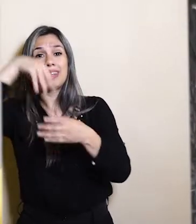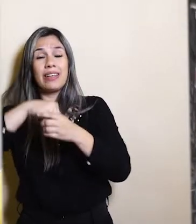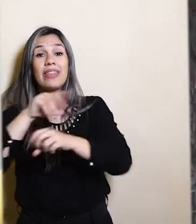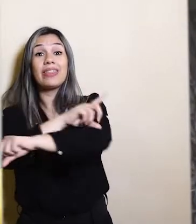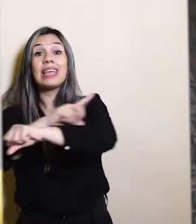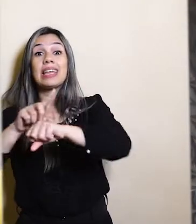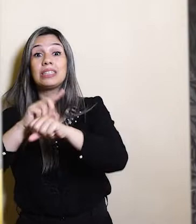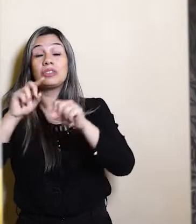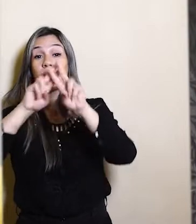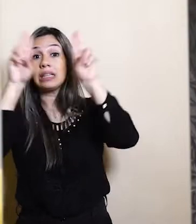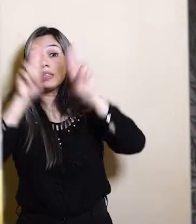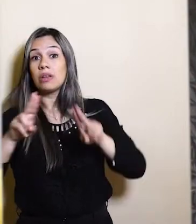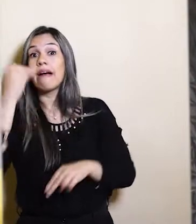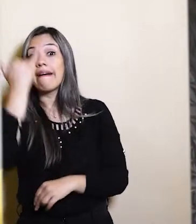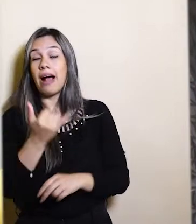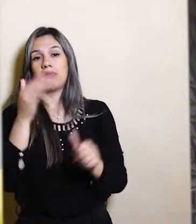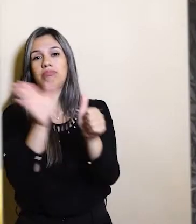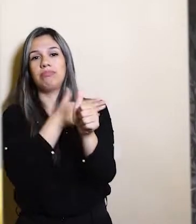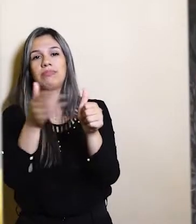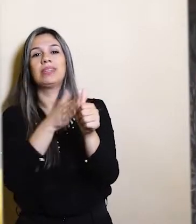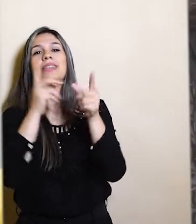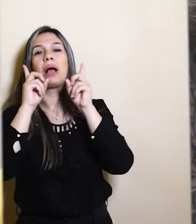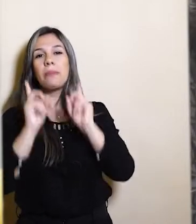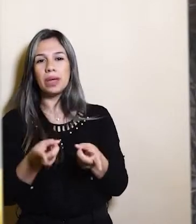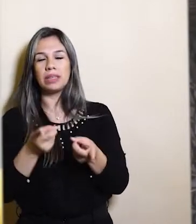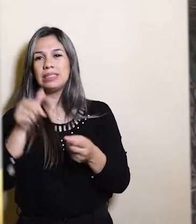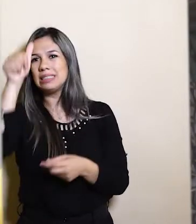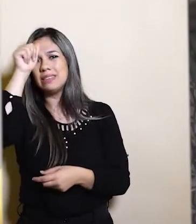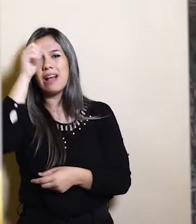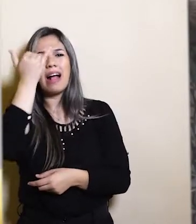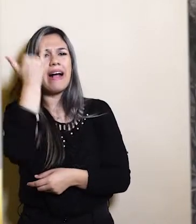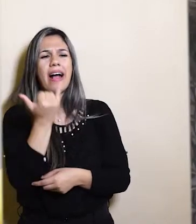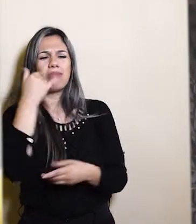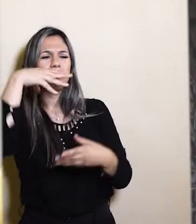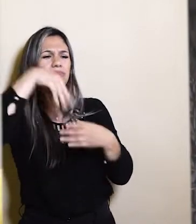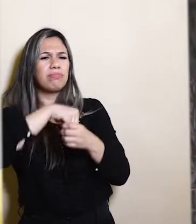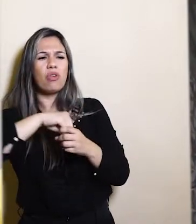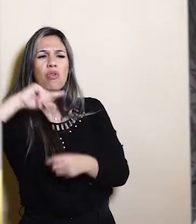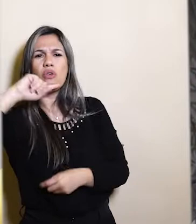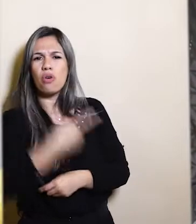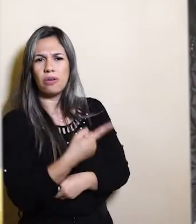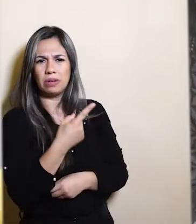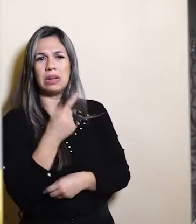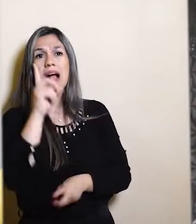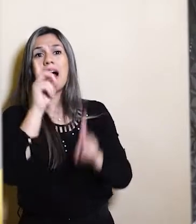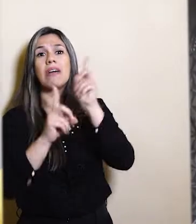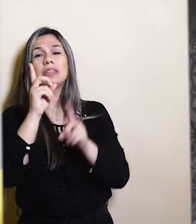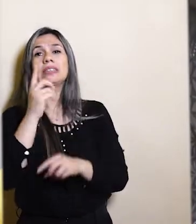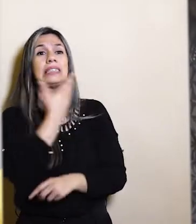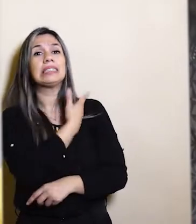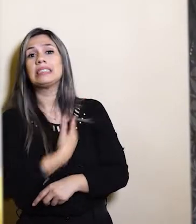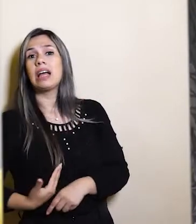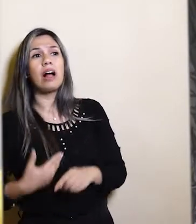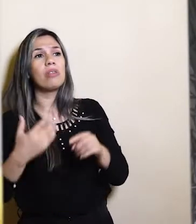puede constituir tortura y malos tratos, ¿no? En el nivel de daño que se le inflige y muchas veces deliberado porque el Estado no